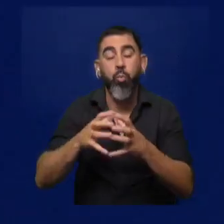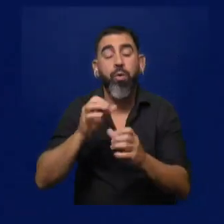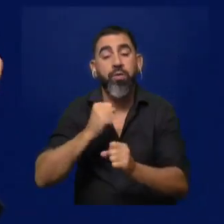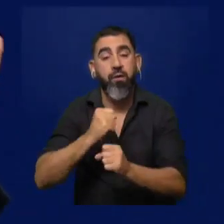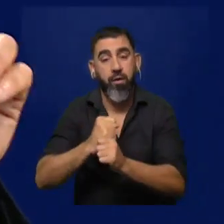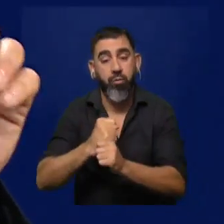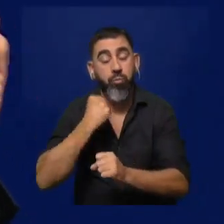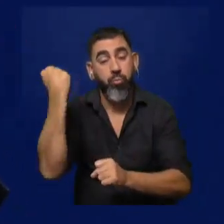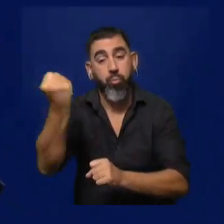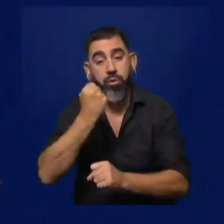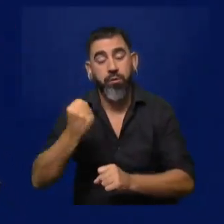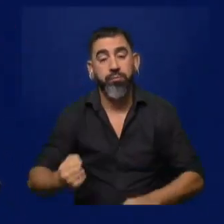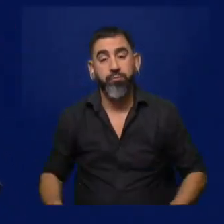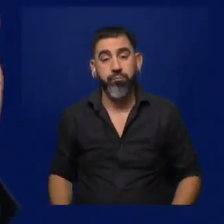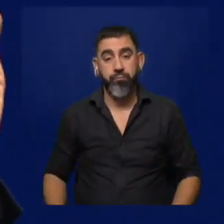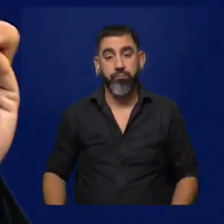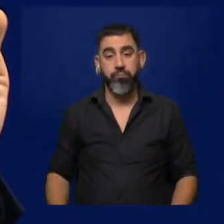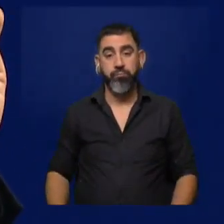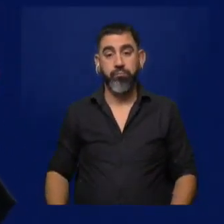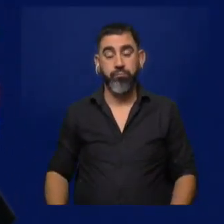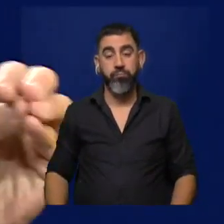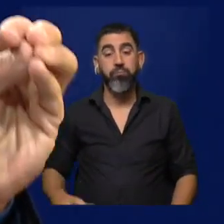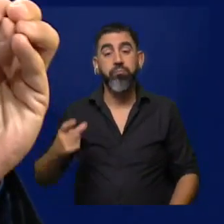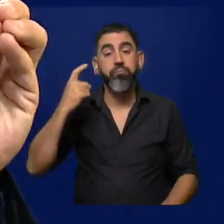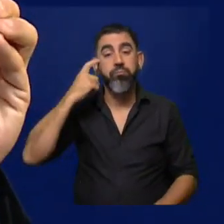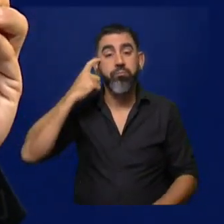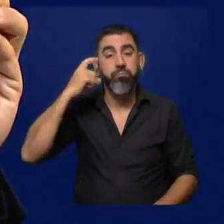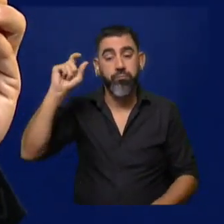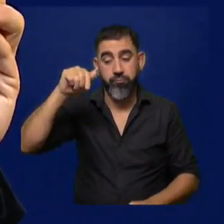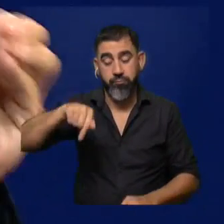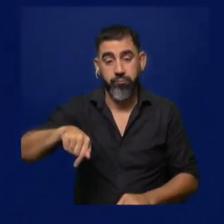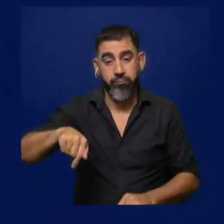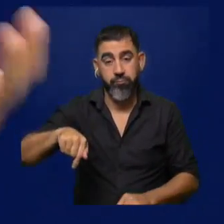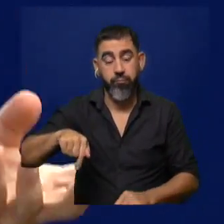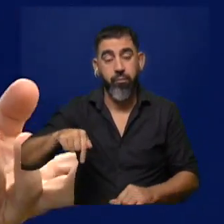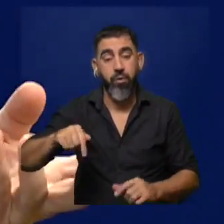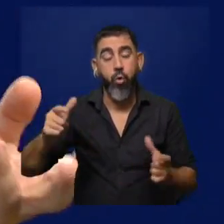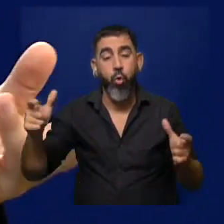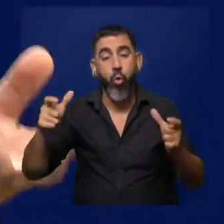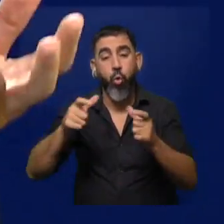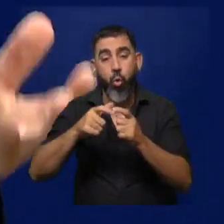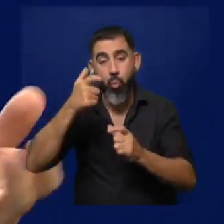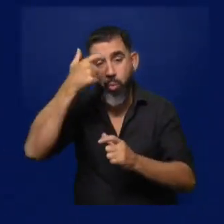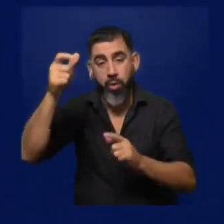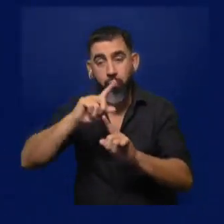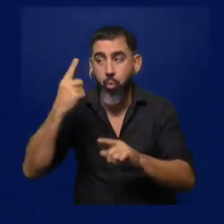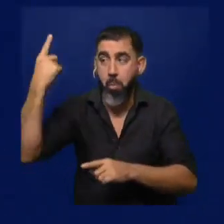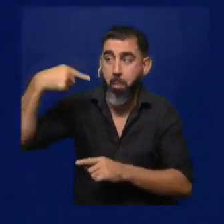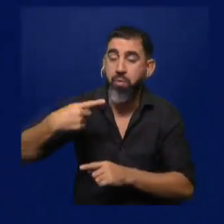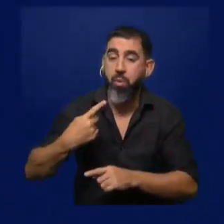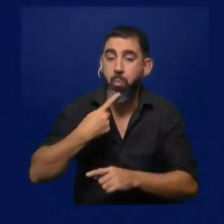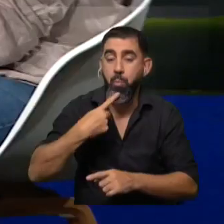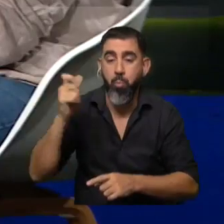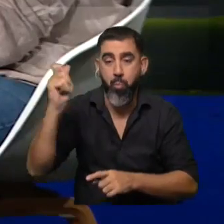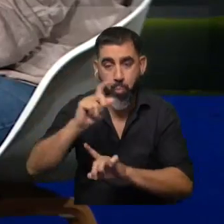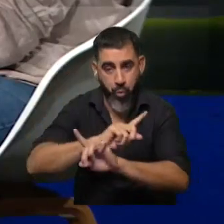vos marcaste algo muy valioso, Carlos. Esto surgió por iniciativa de la comunidad científica. No hubo una directiva, una Sí. política